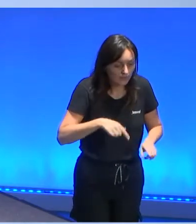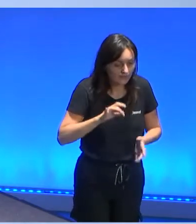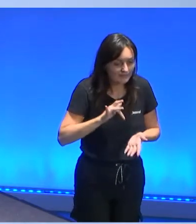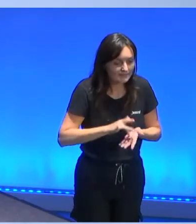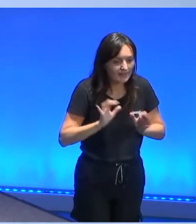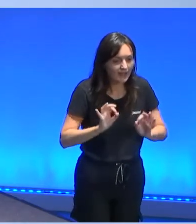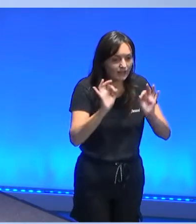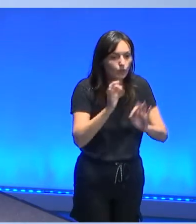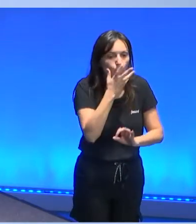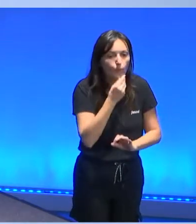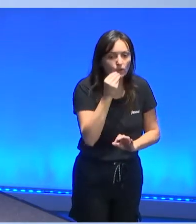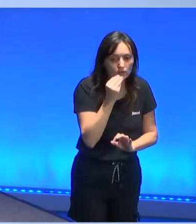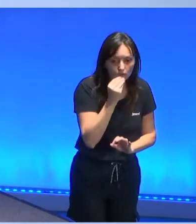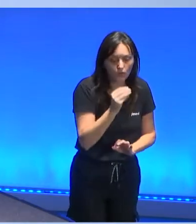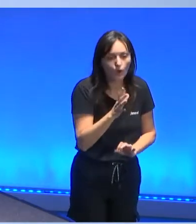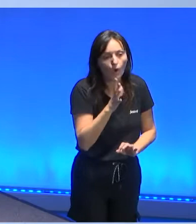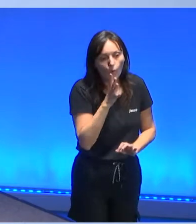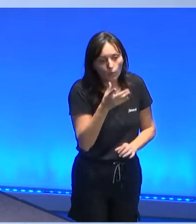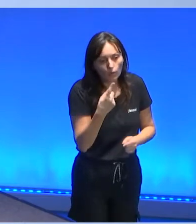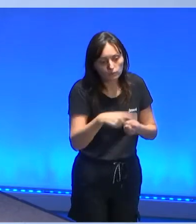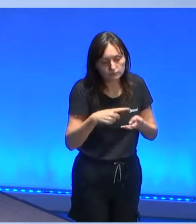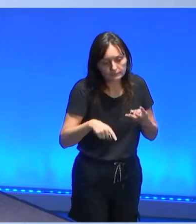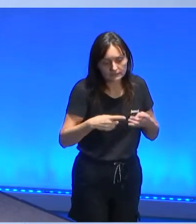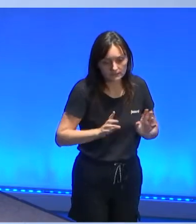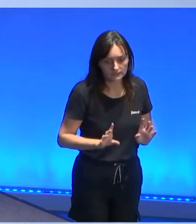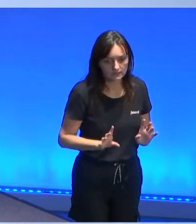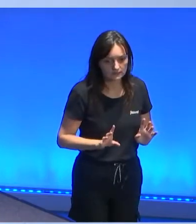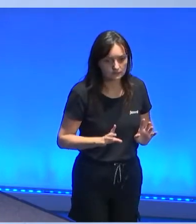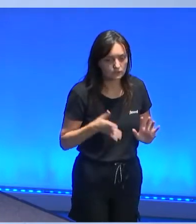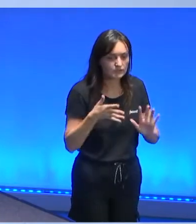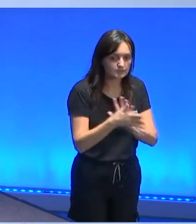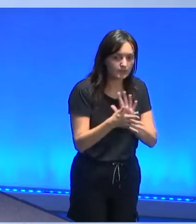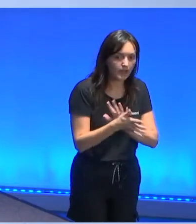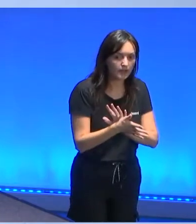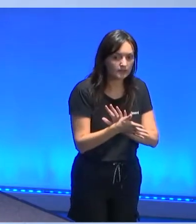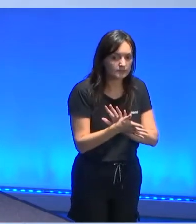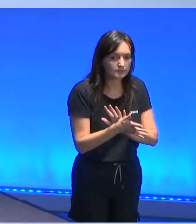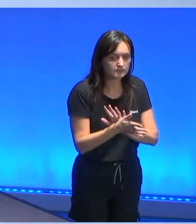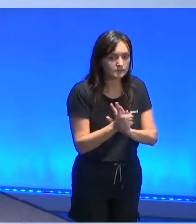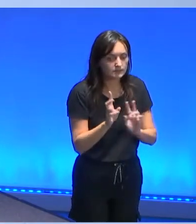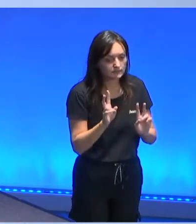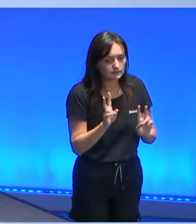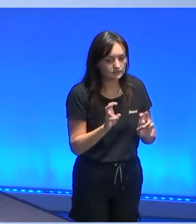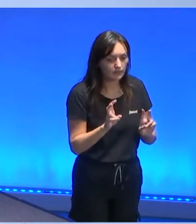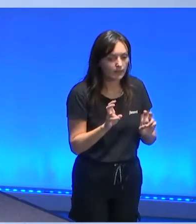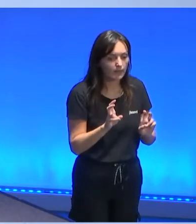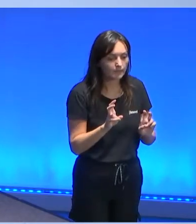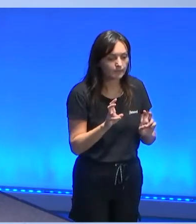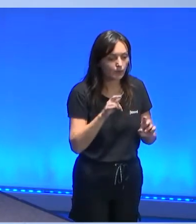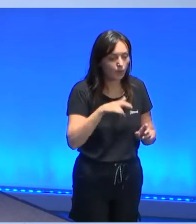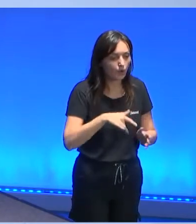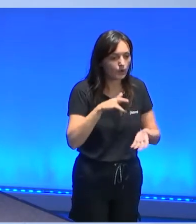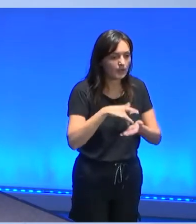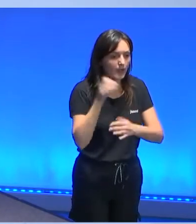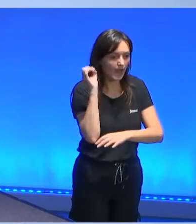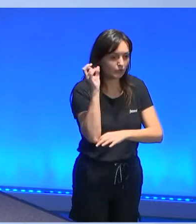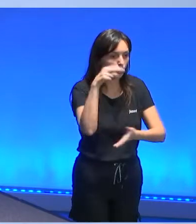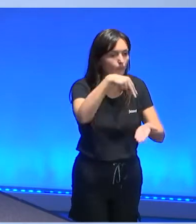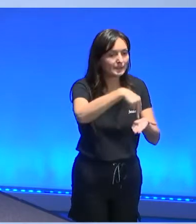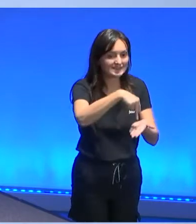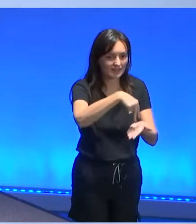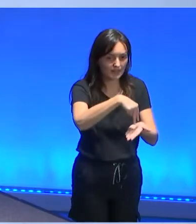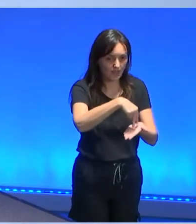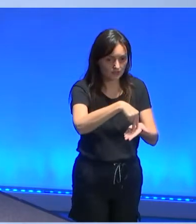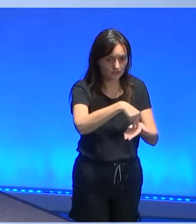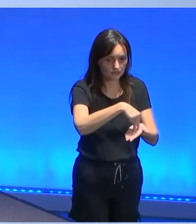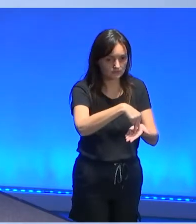bonito por varias cosas y en orden no de prelación, ¿vale? Es un acto presencial.